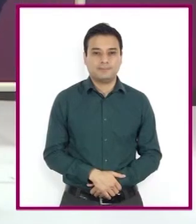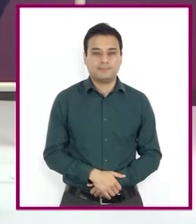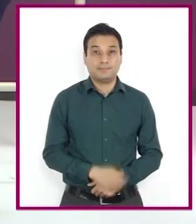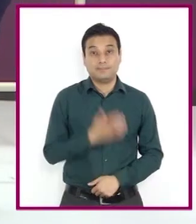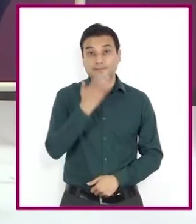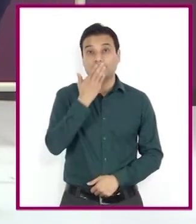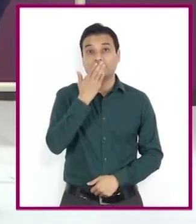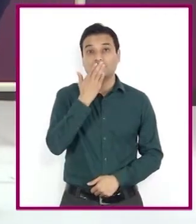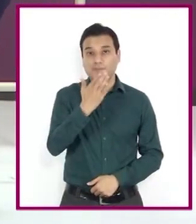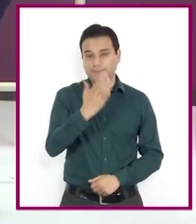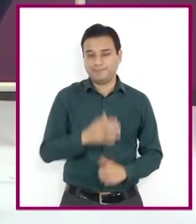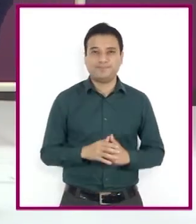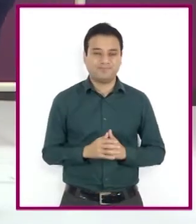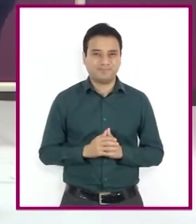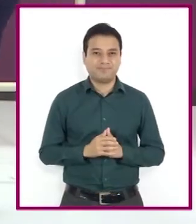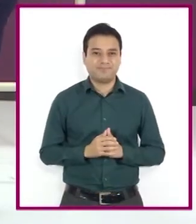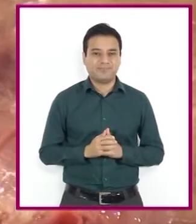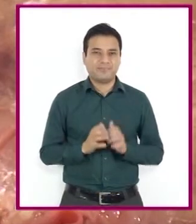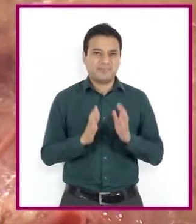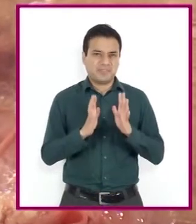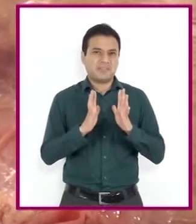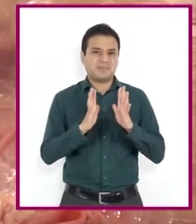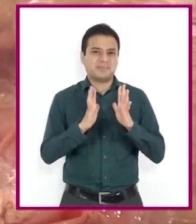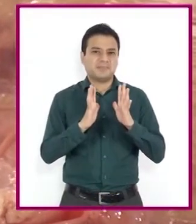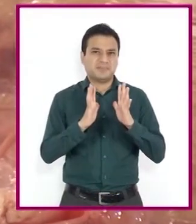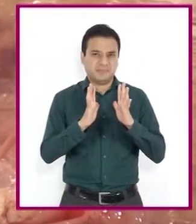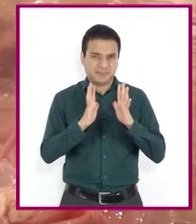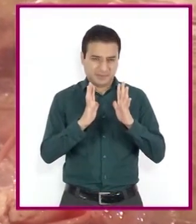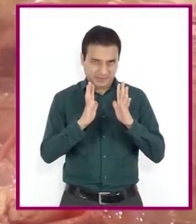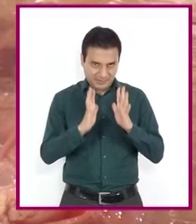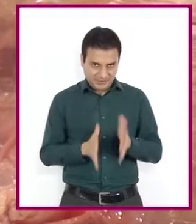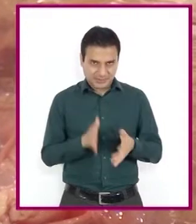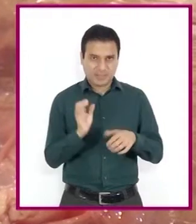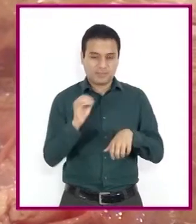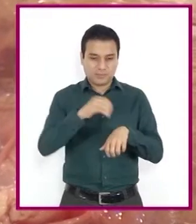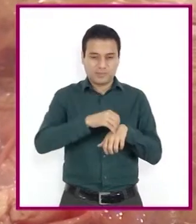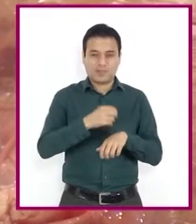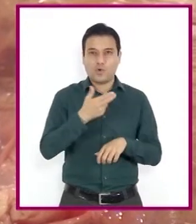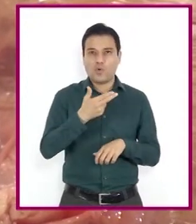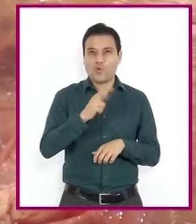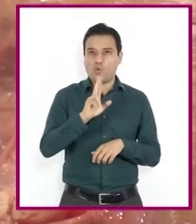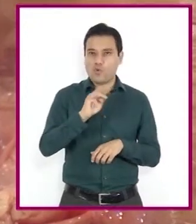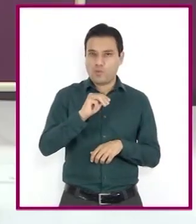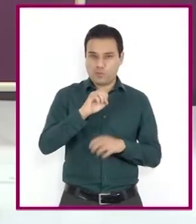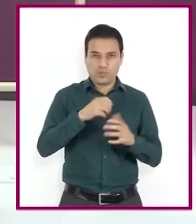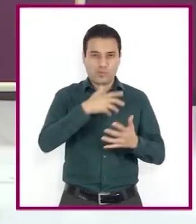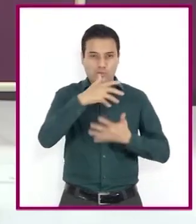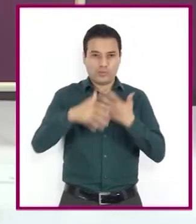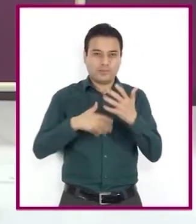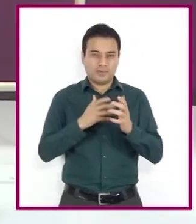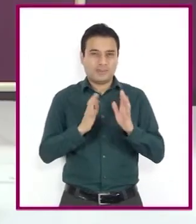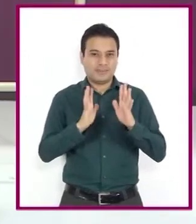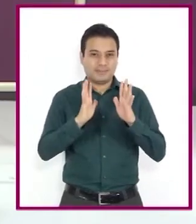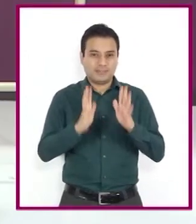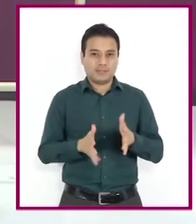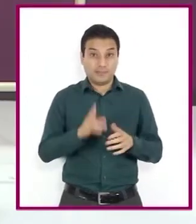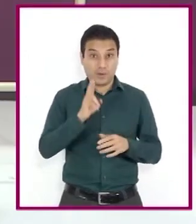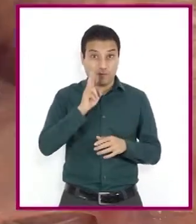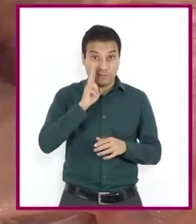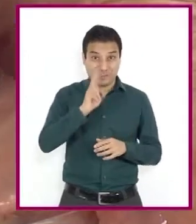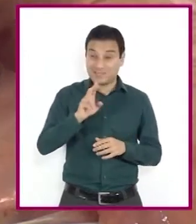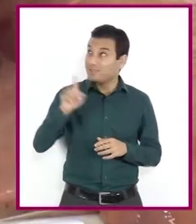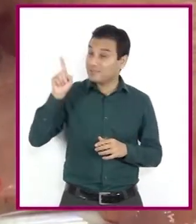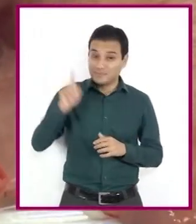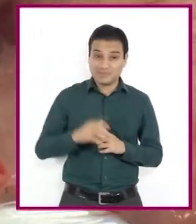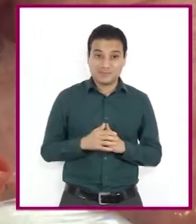Muy bien, ya añadimos el humo y como podrán observar, el pulmón del